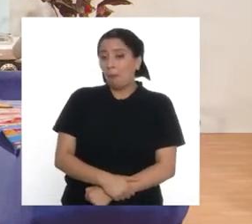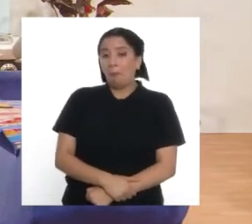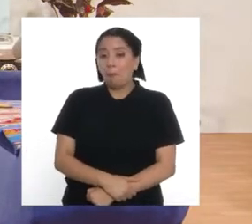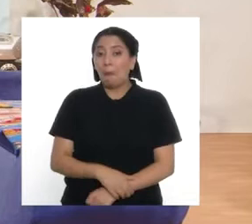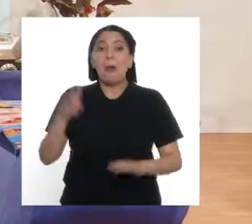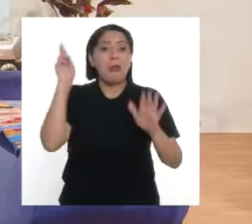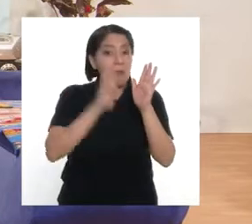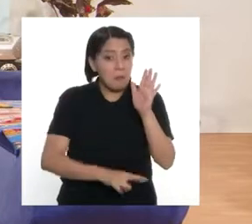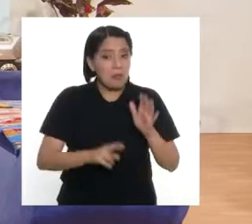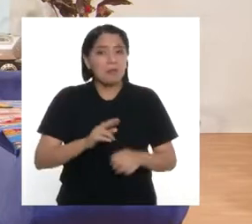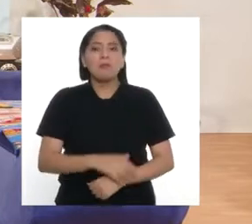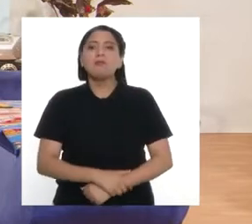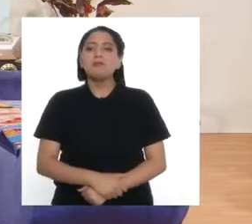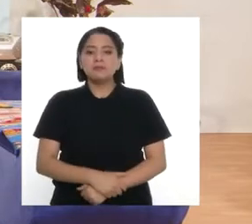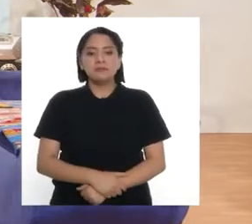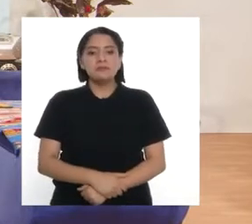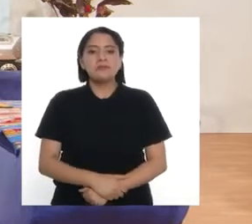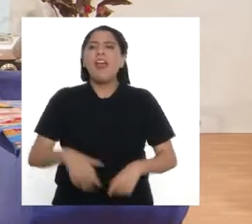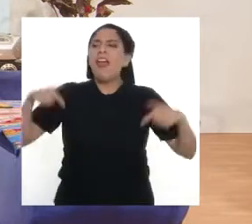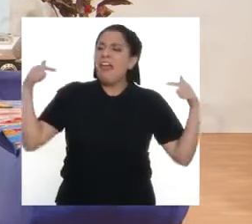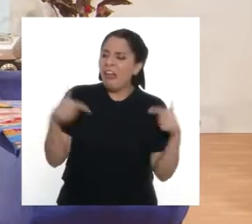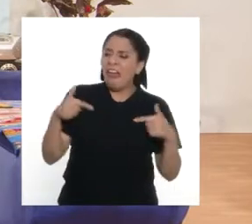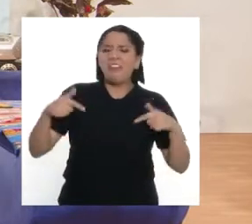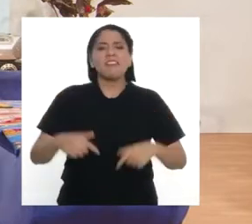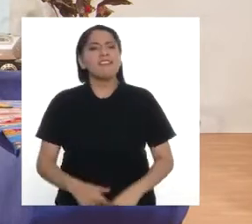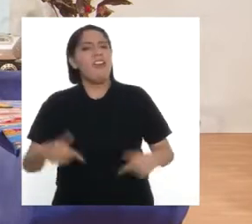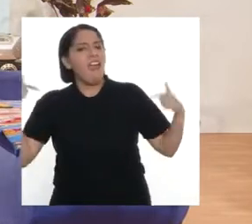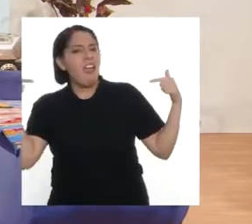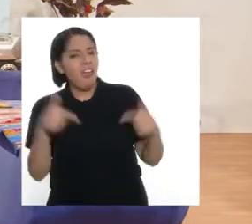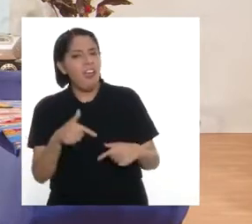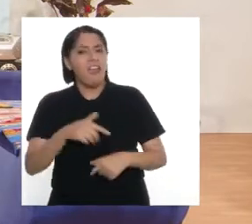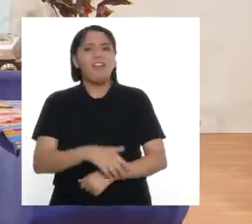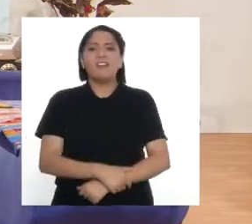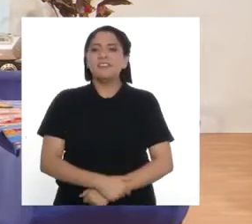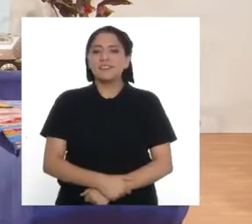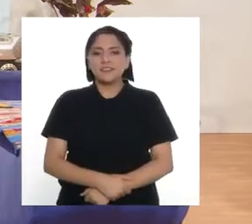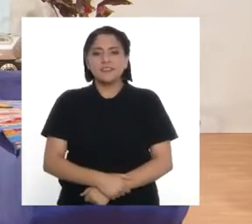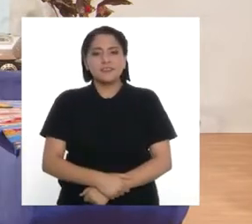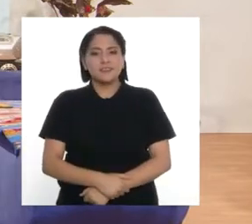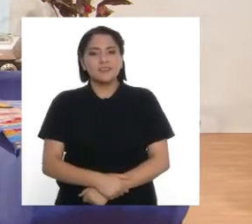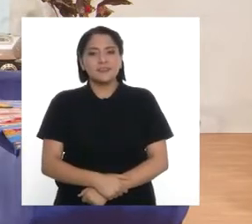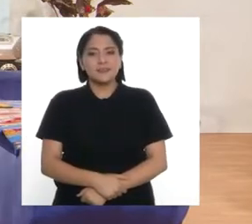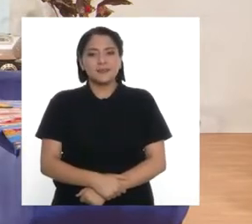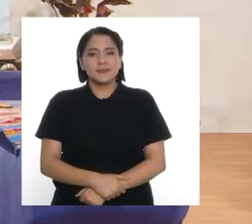De nuevo. Hey, hey.